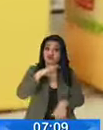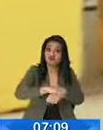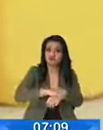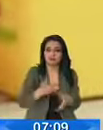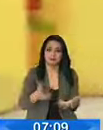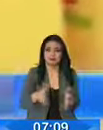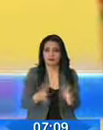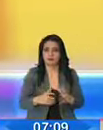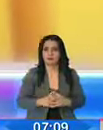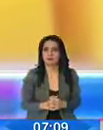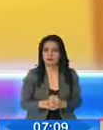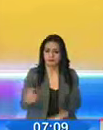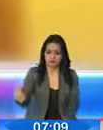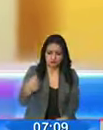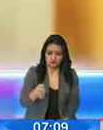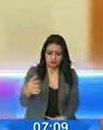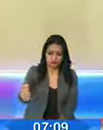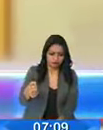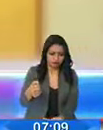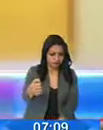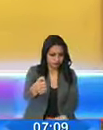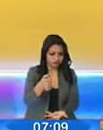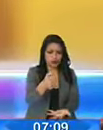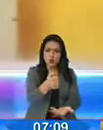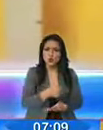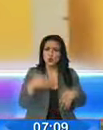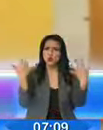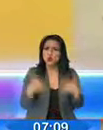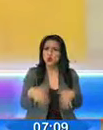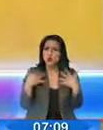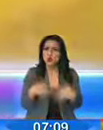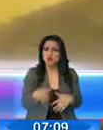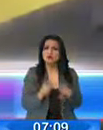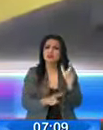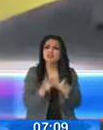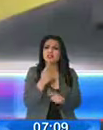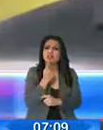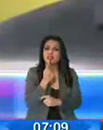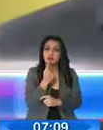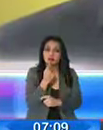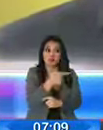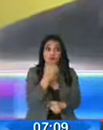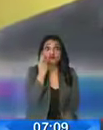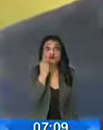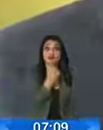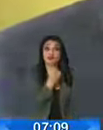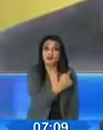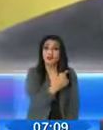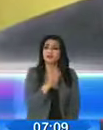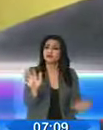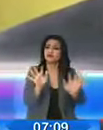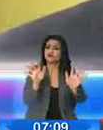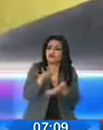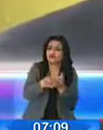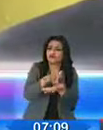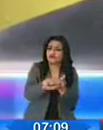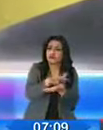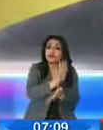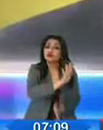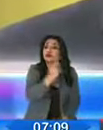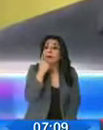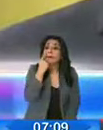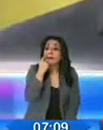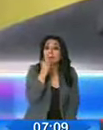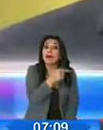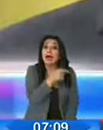tantos bidones o canecas, no escatimaron argumentos. La señora indicó de que supuestamente el papá